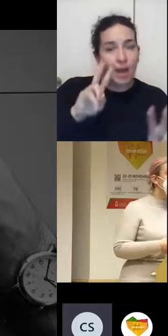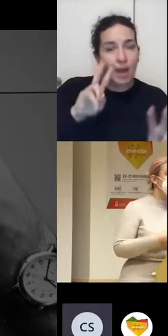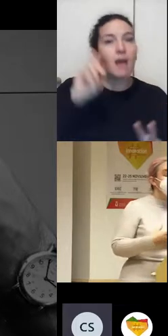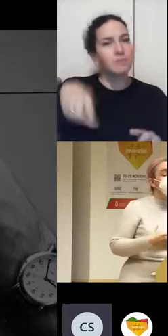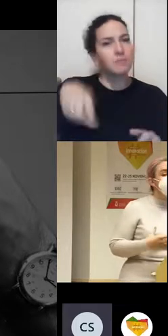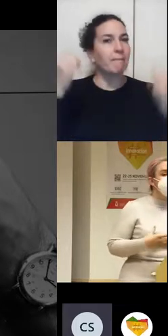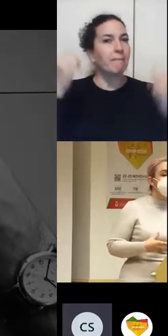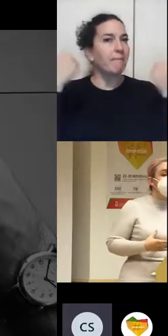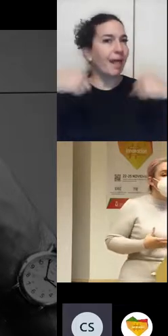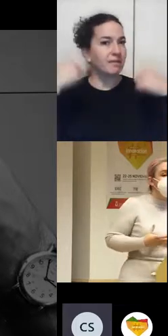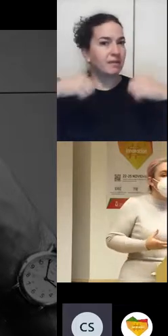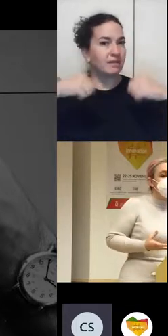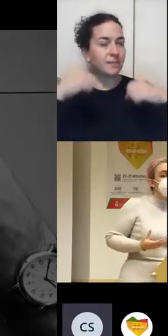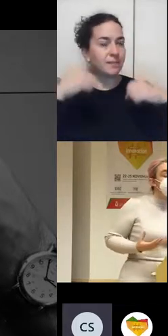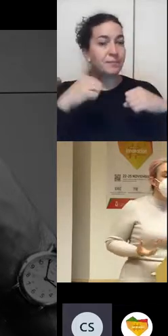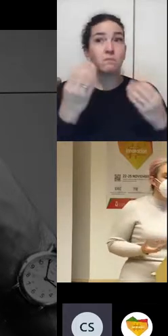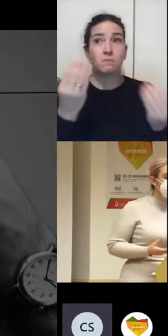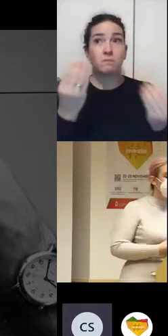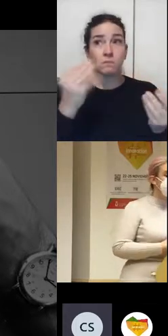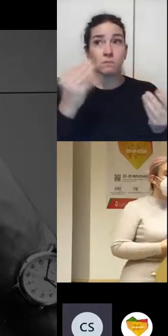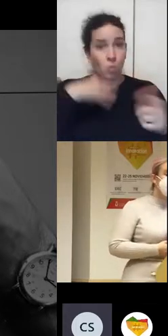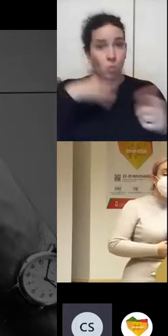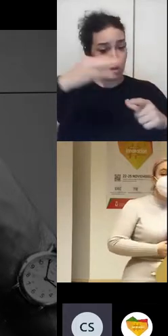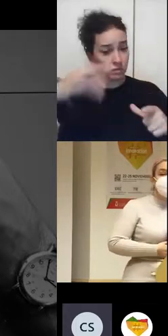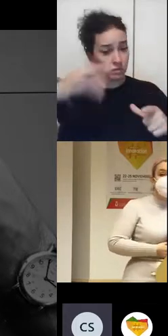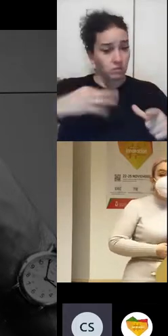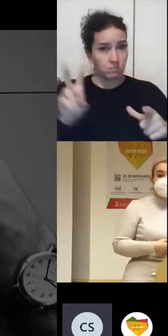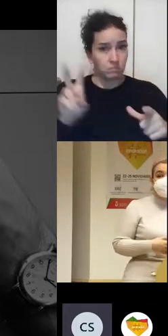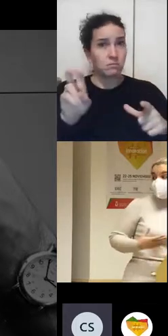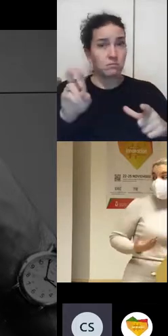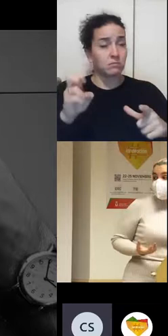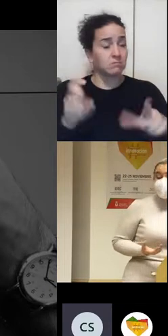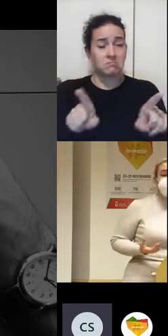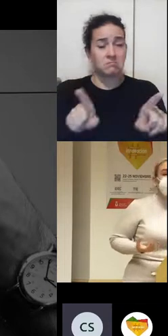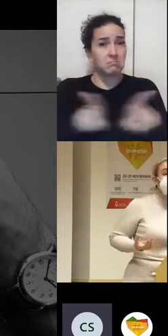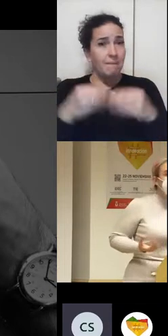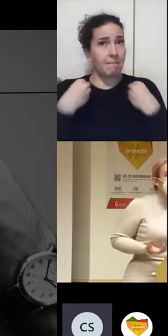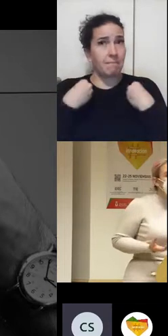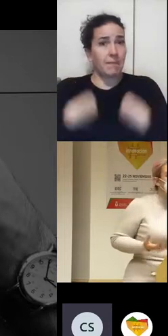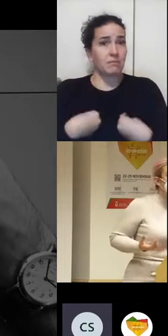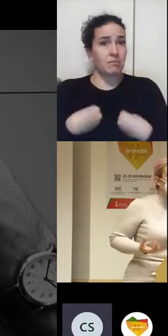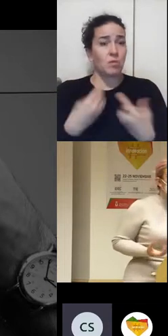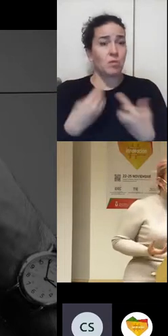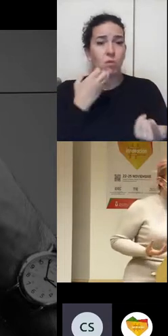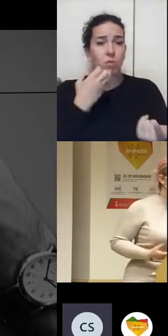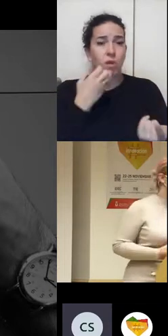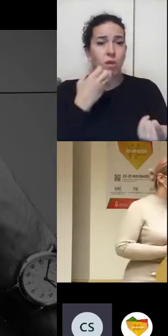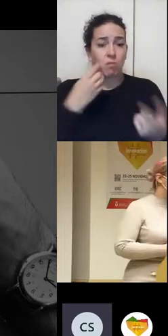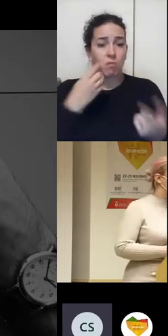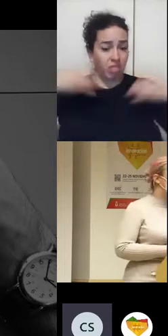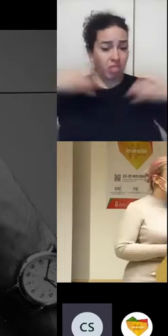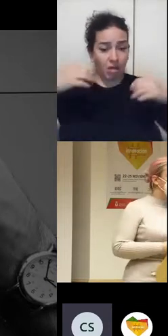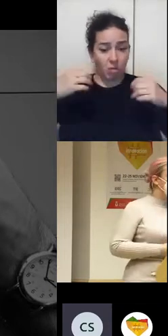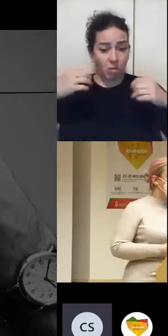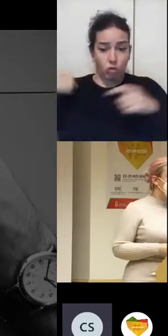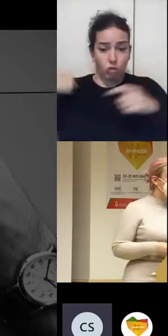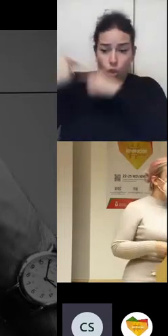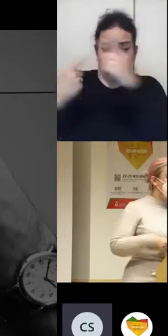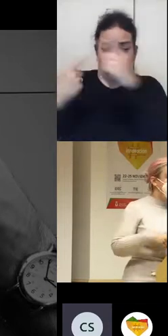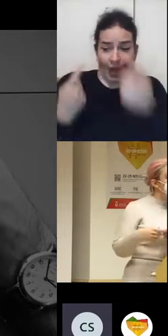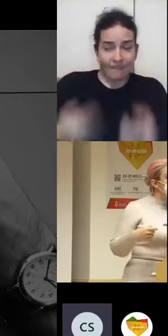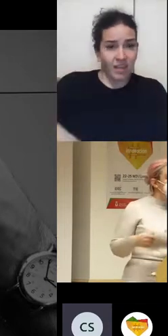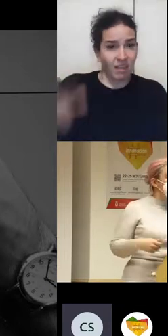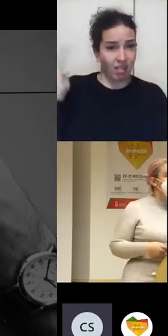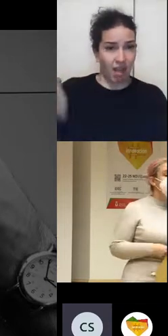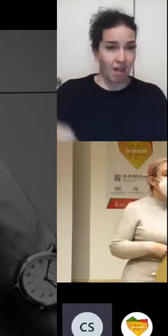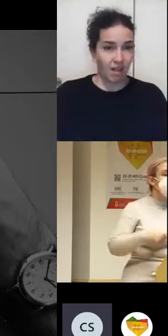práctico, porque muchas de ellas se podían confeccionar de la misma forma en la que se confecciona un tejido convencional.